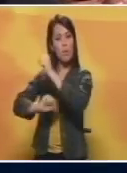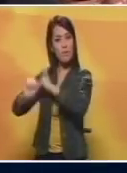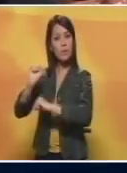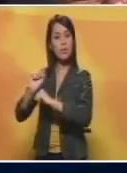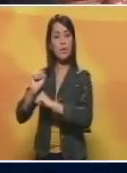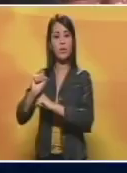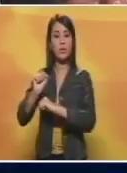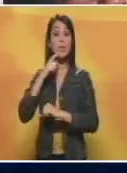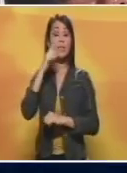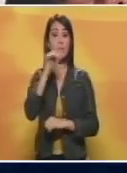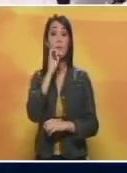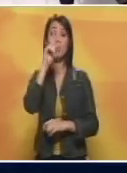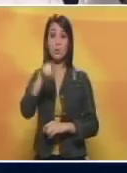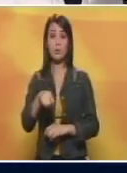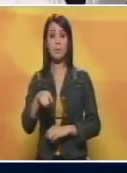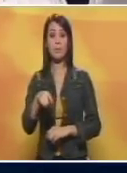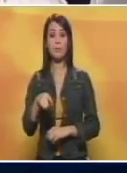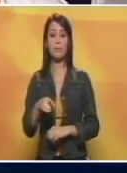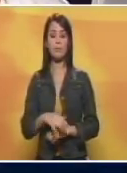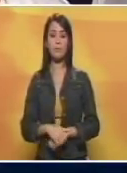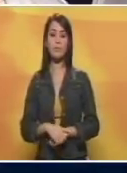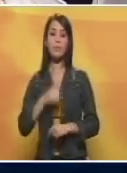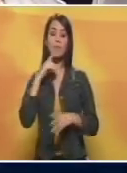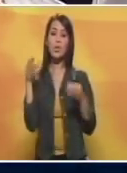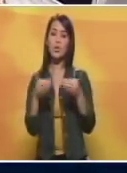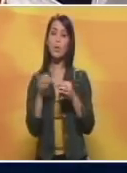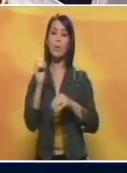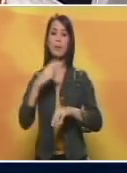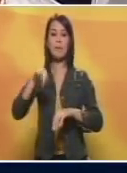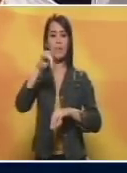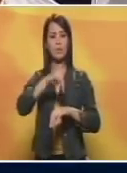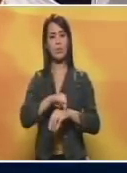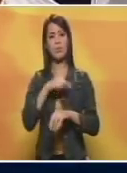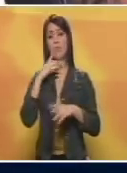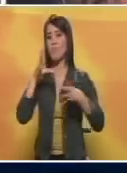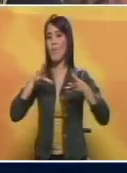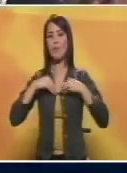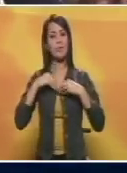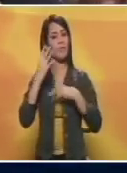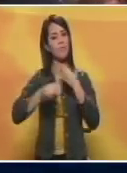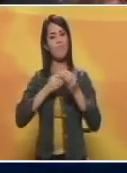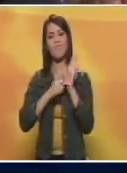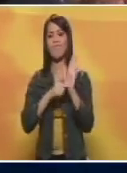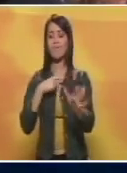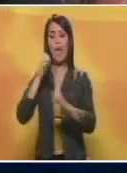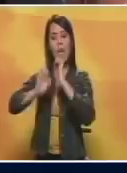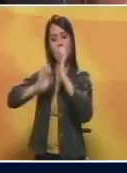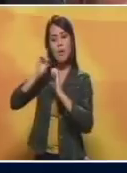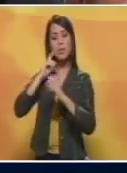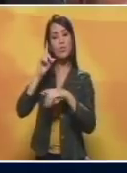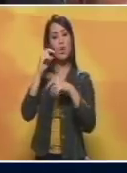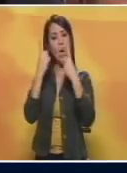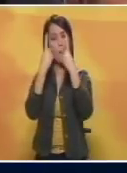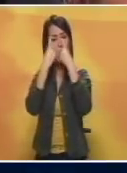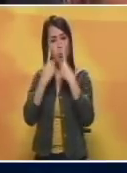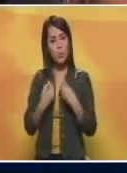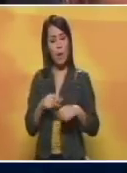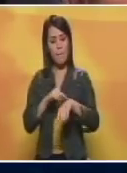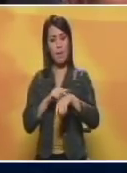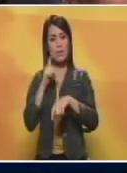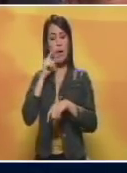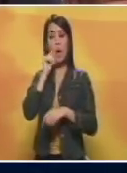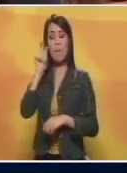y señaló además que el bloque de la asamblea nacional no aceptará que se realicen evaluaciones médicas a 'juan requesens